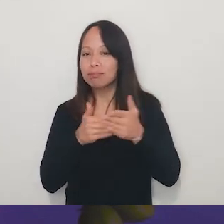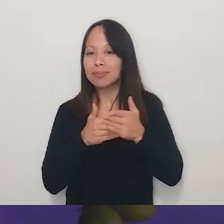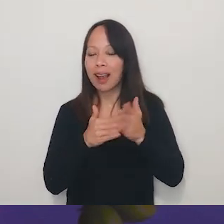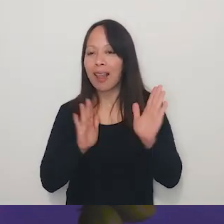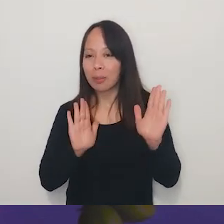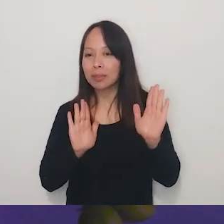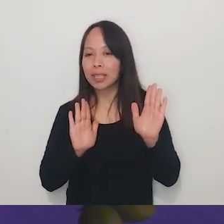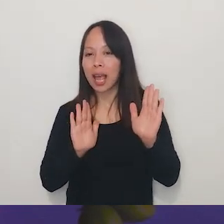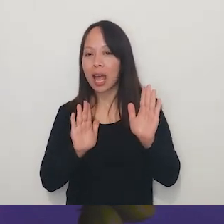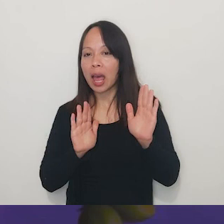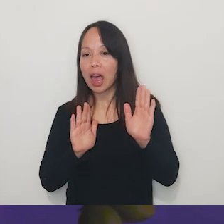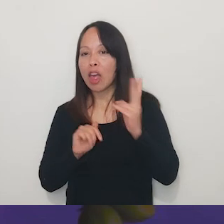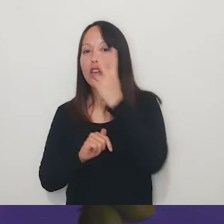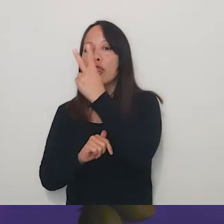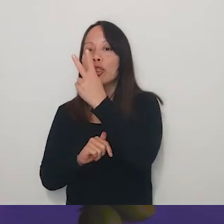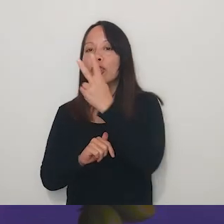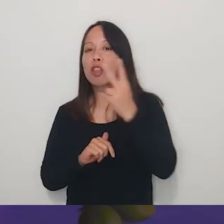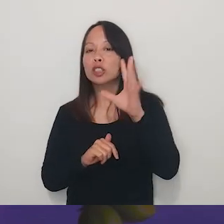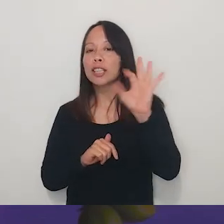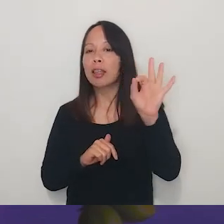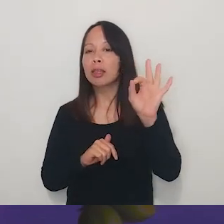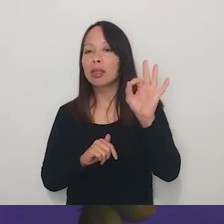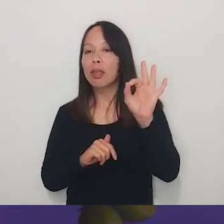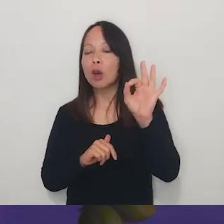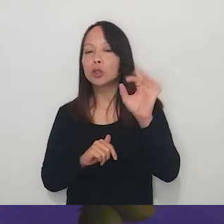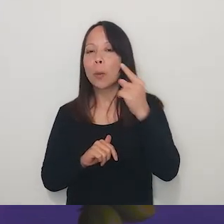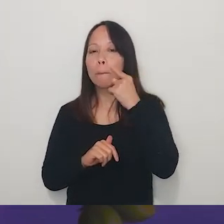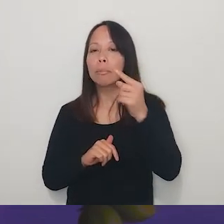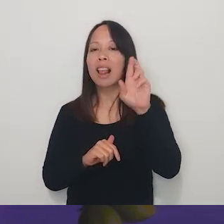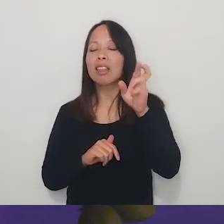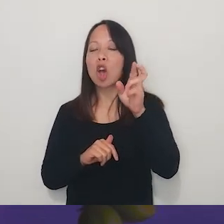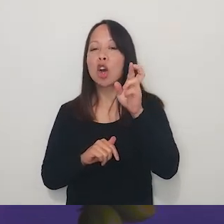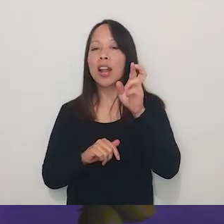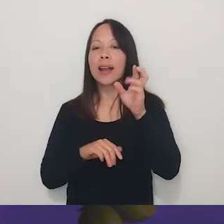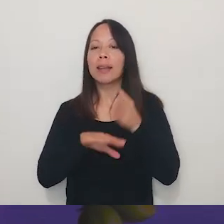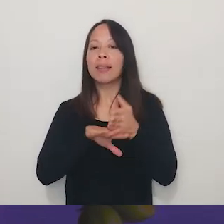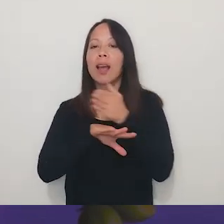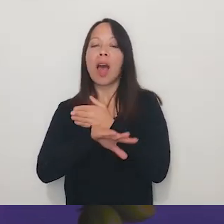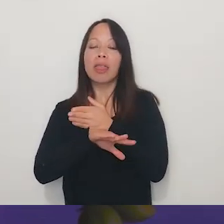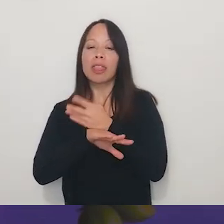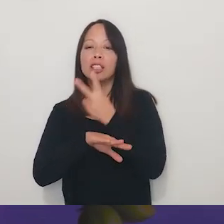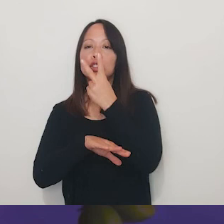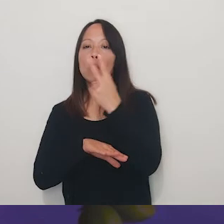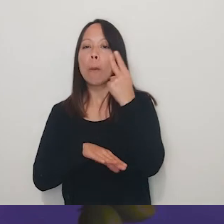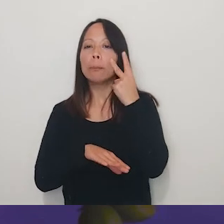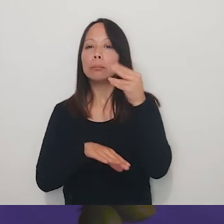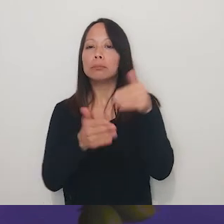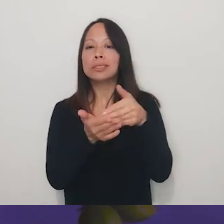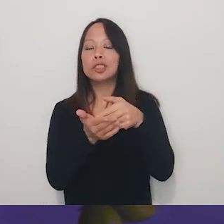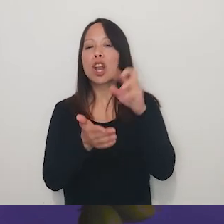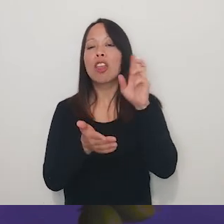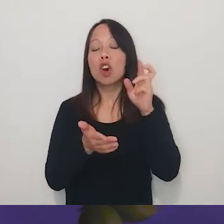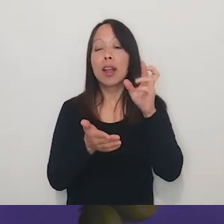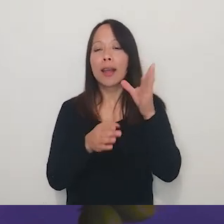que 54%, de $800.000 era con el exoma rápido, $2 millones. Sí. Obviamente estos son otros